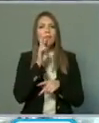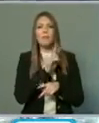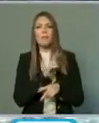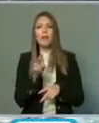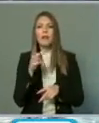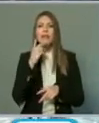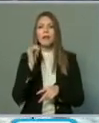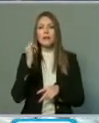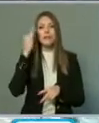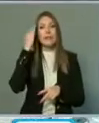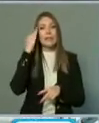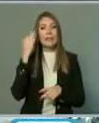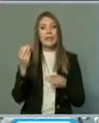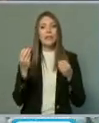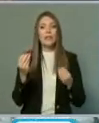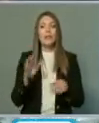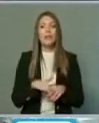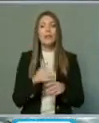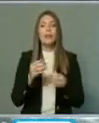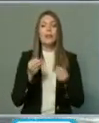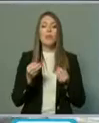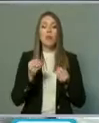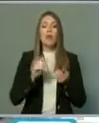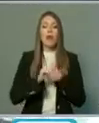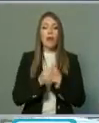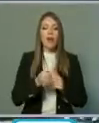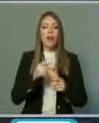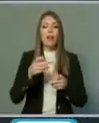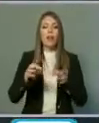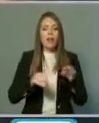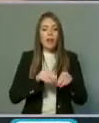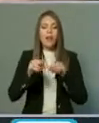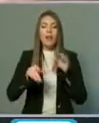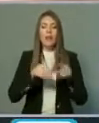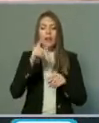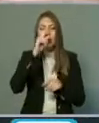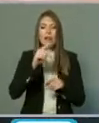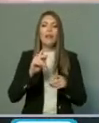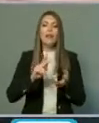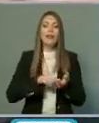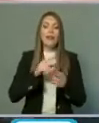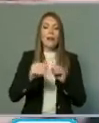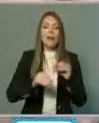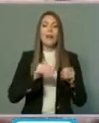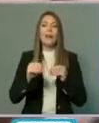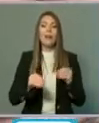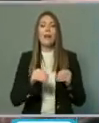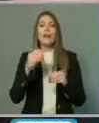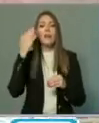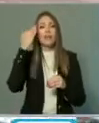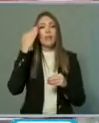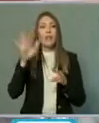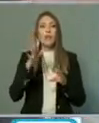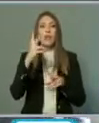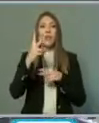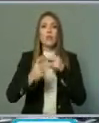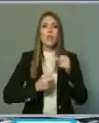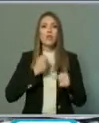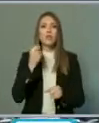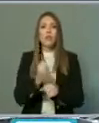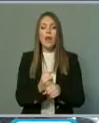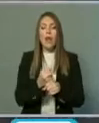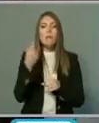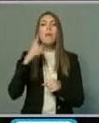uno bastante, porque era pura práctica. Una práctica que duró casi 2 años para que me dieran la